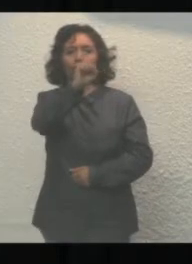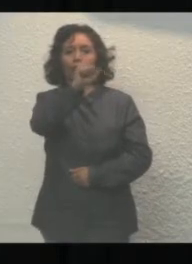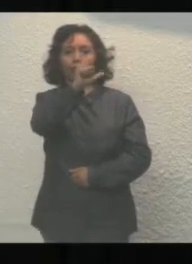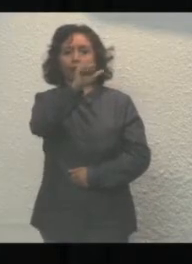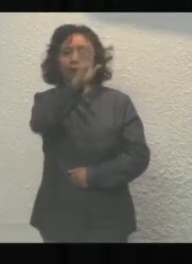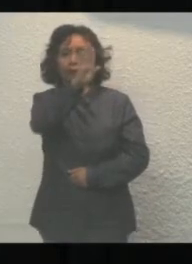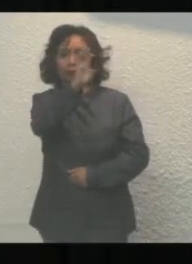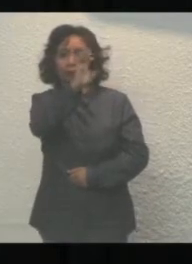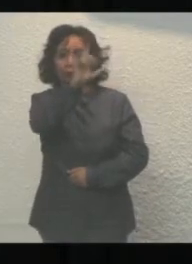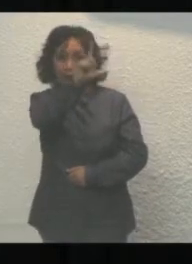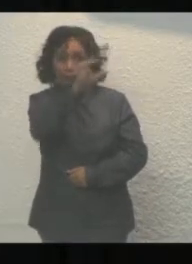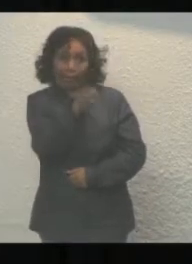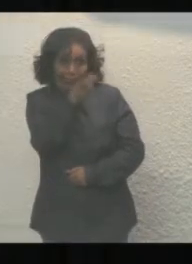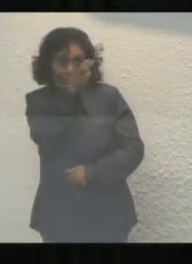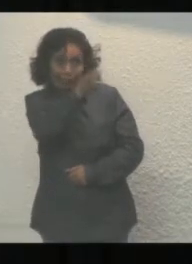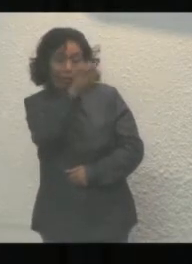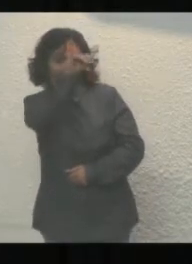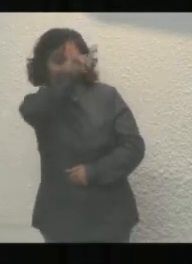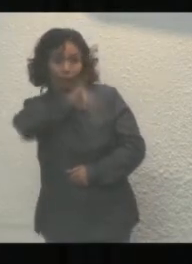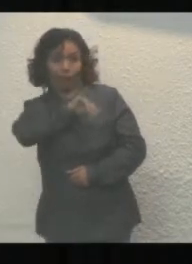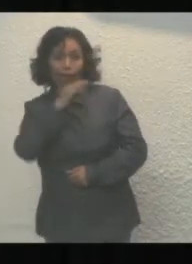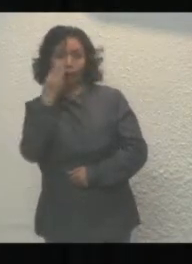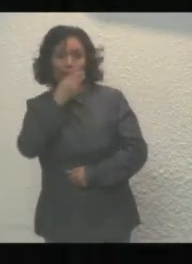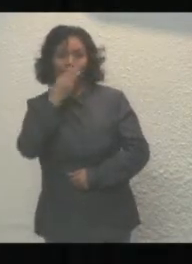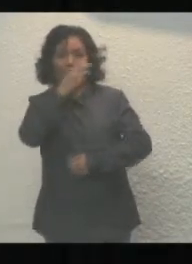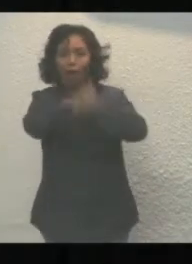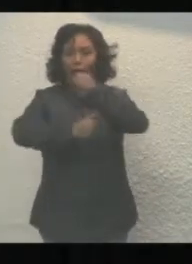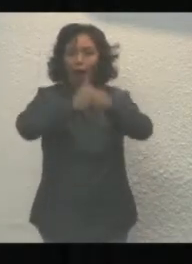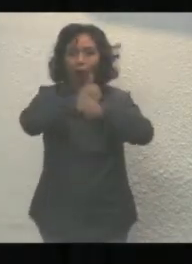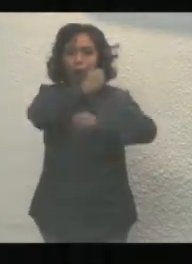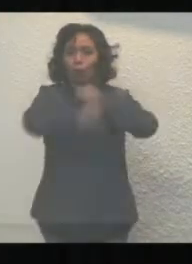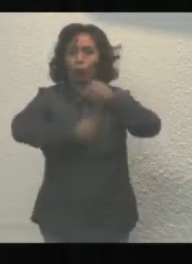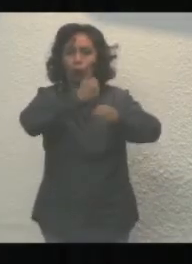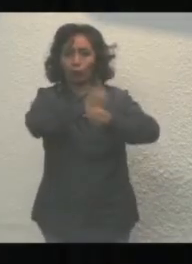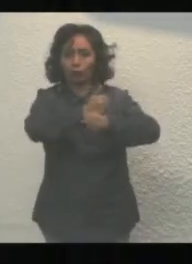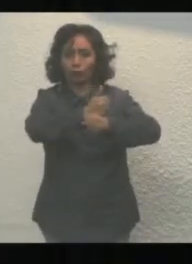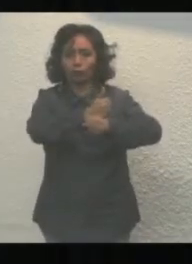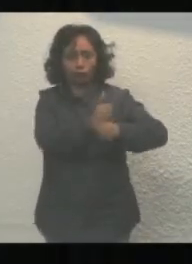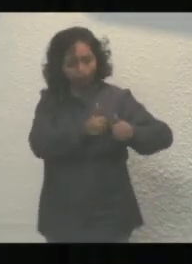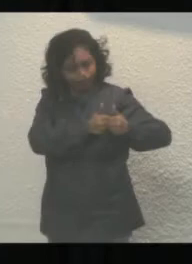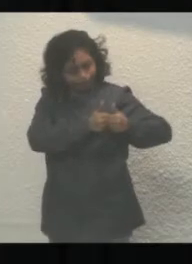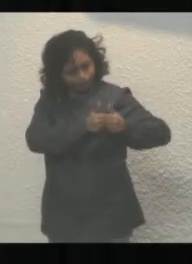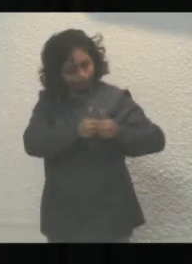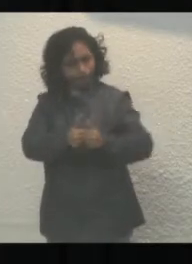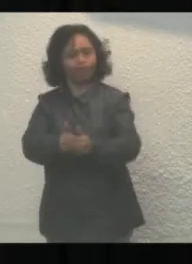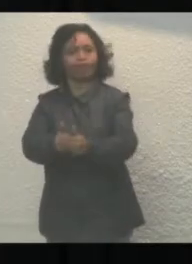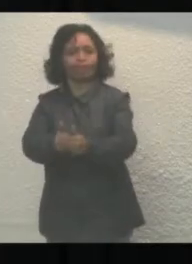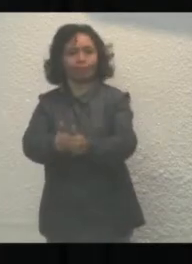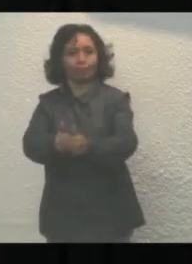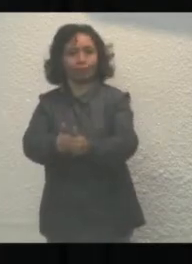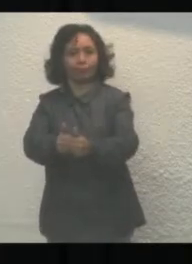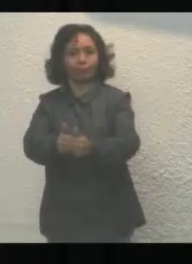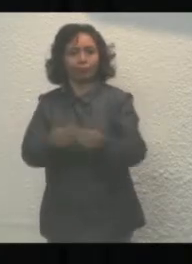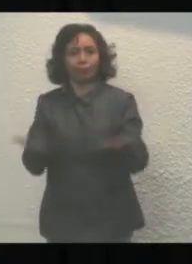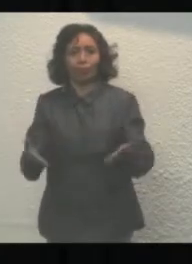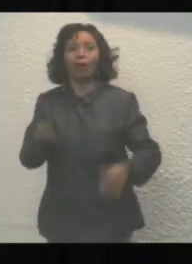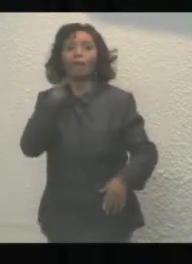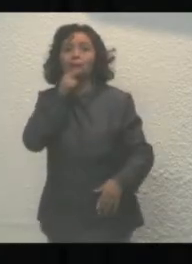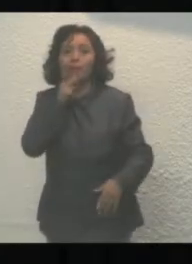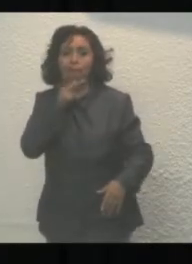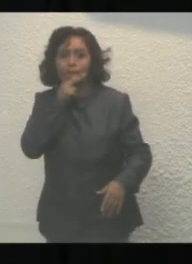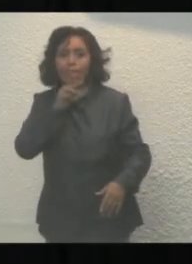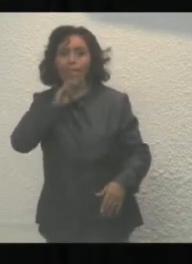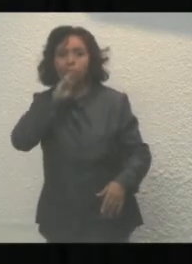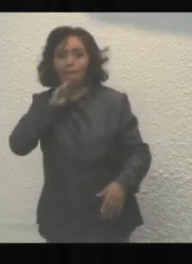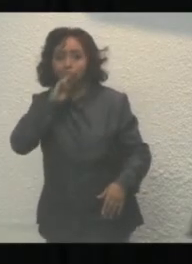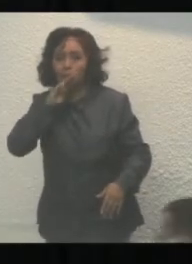nuestros generales mayas, que por muchos años con él hemos caminado. A mis padres,